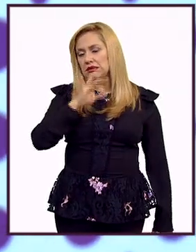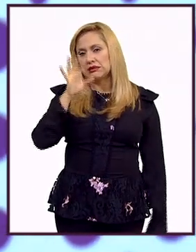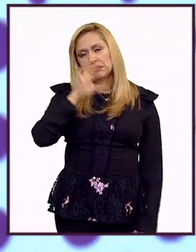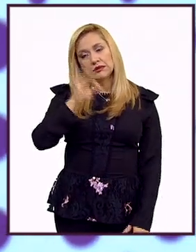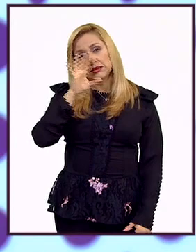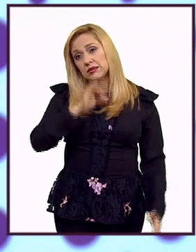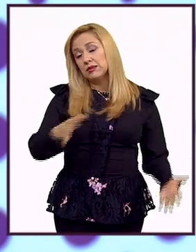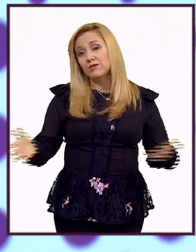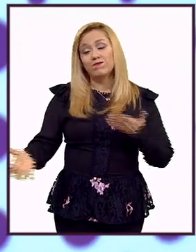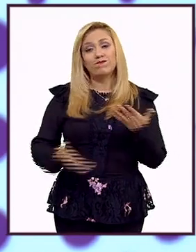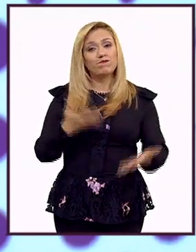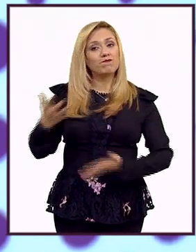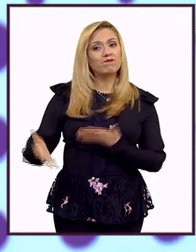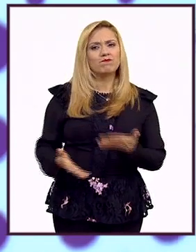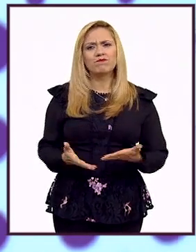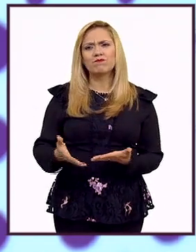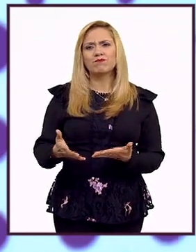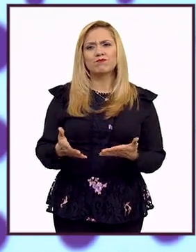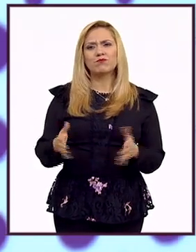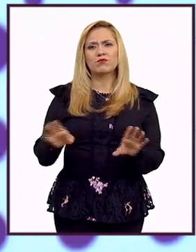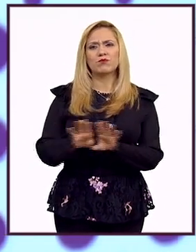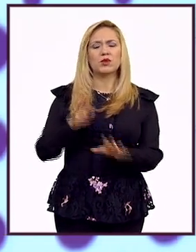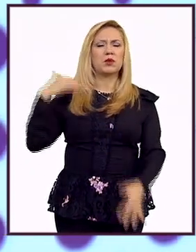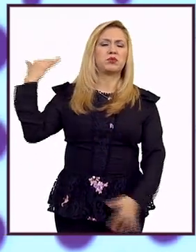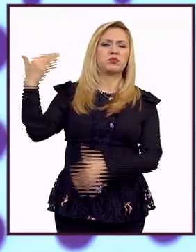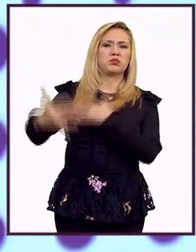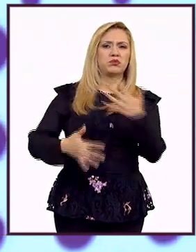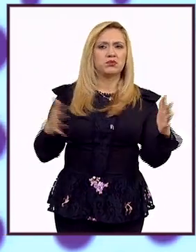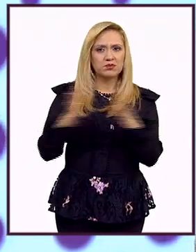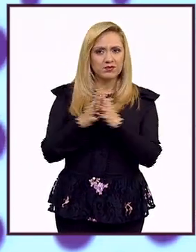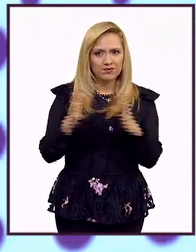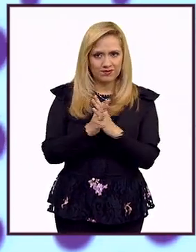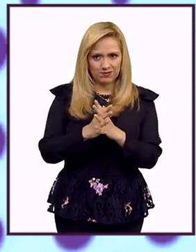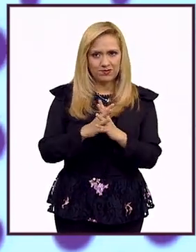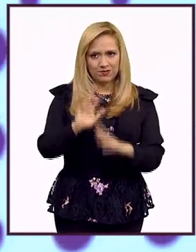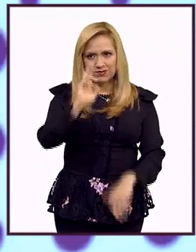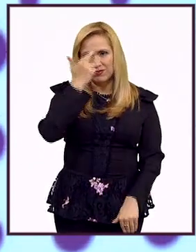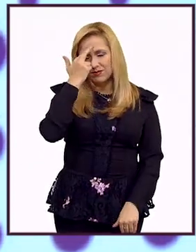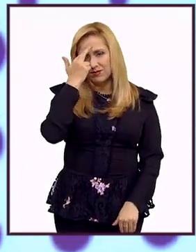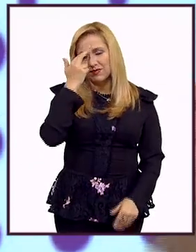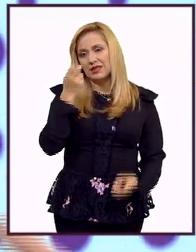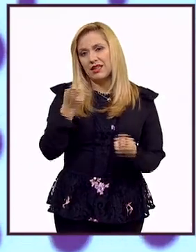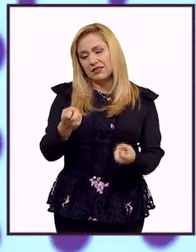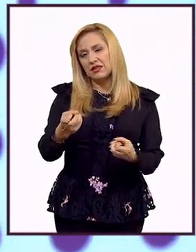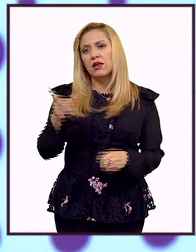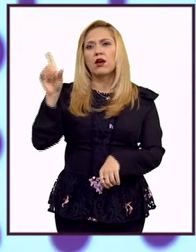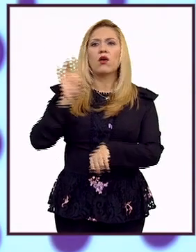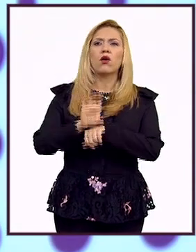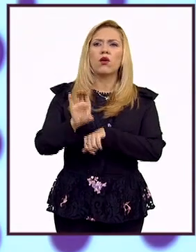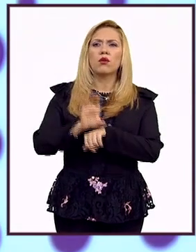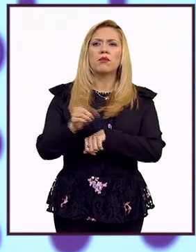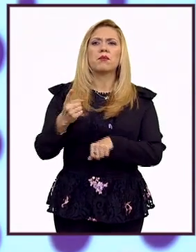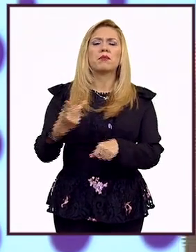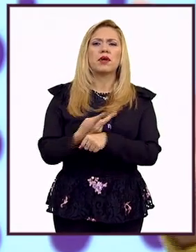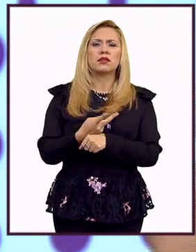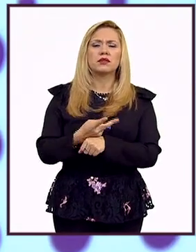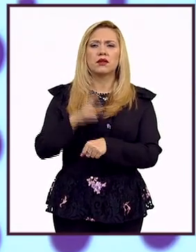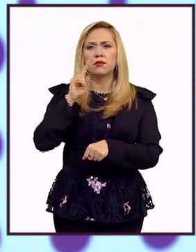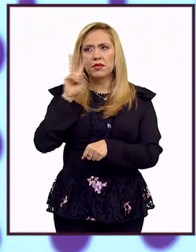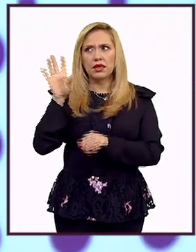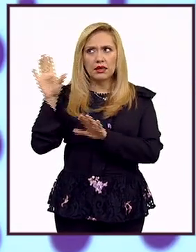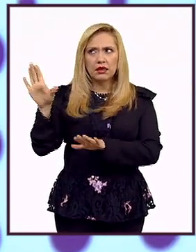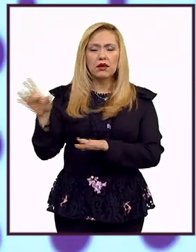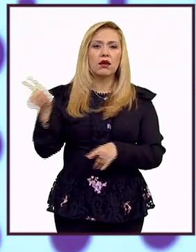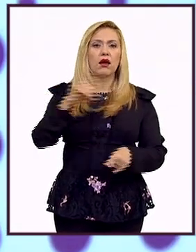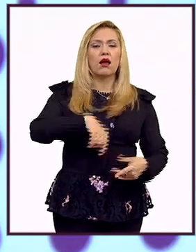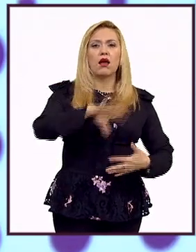también legislativamente o violentamente por el conflicto armado. ¿Qué pasa hoy entonces en Colombia y qué pasa específicamente en Latinoamérica? Tenemos varios